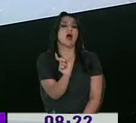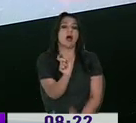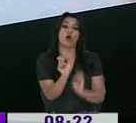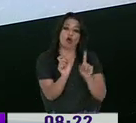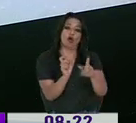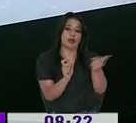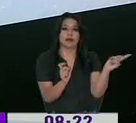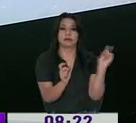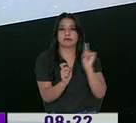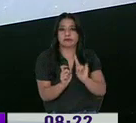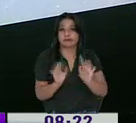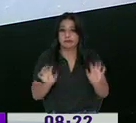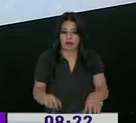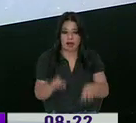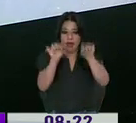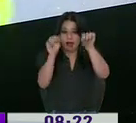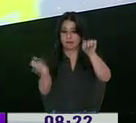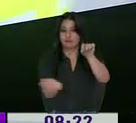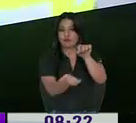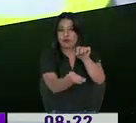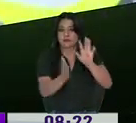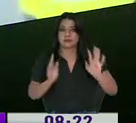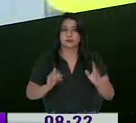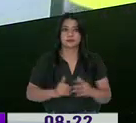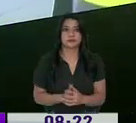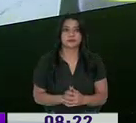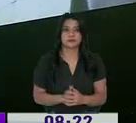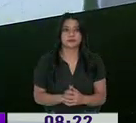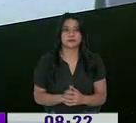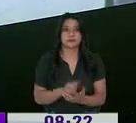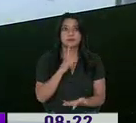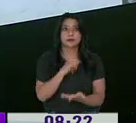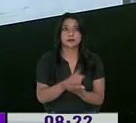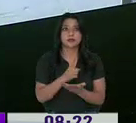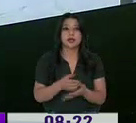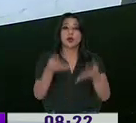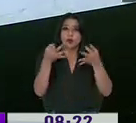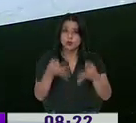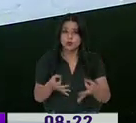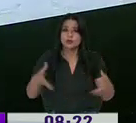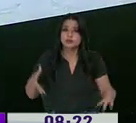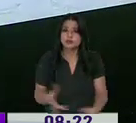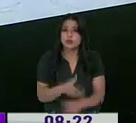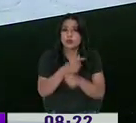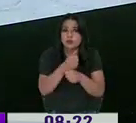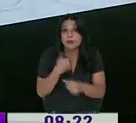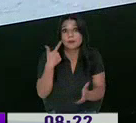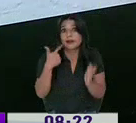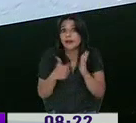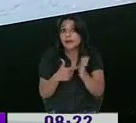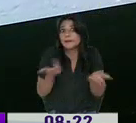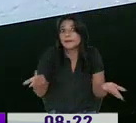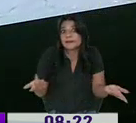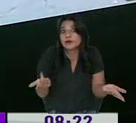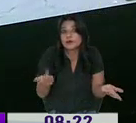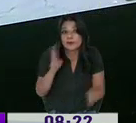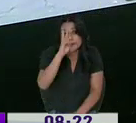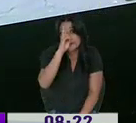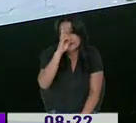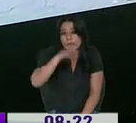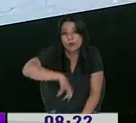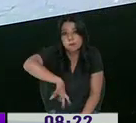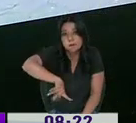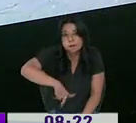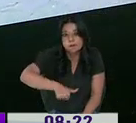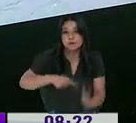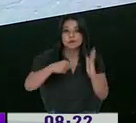las cosas. Y eso es importante. Lo que pasa es que son normas de seguridad. Uno cree nomás. Los pillos hacen de las suyas. Y además la